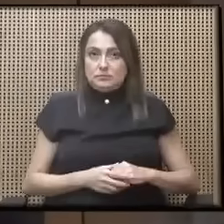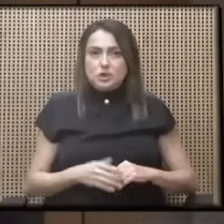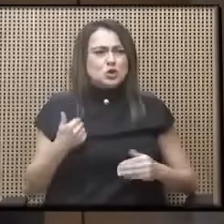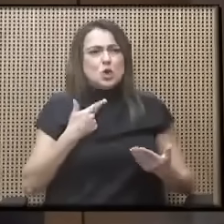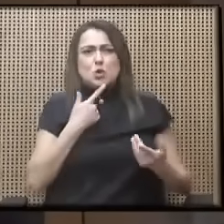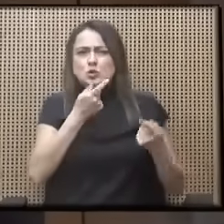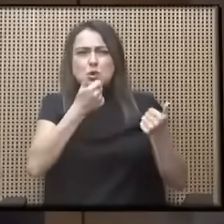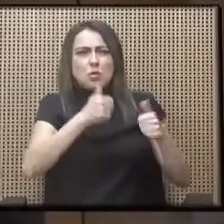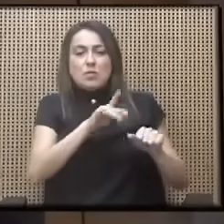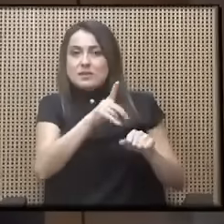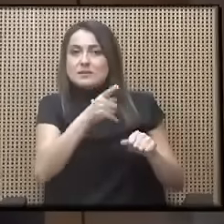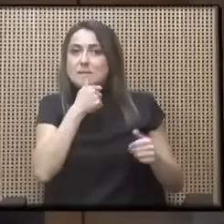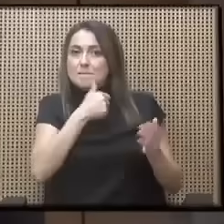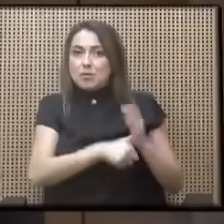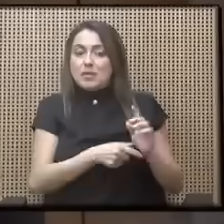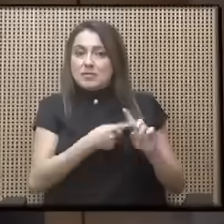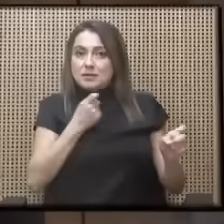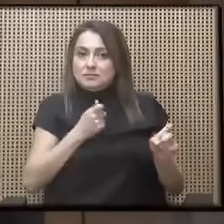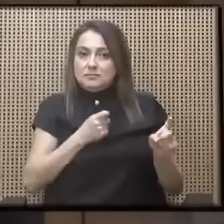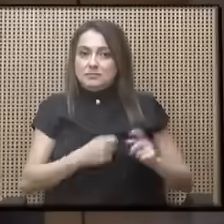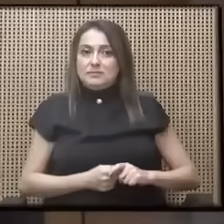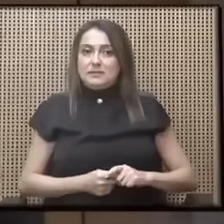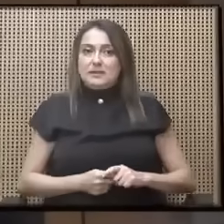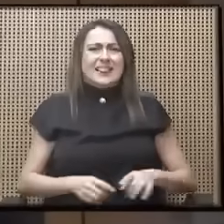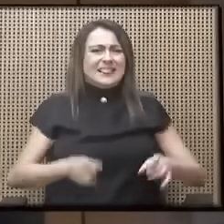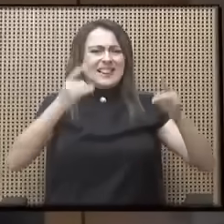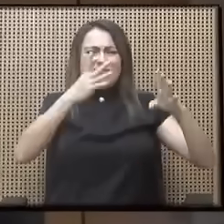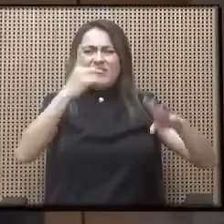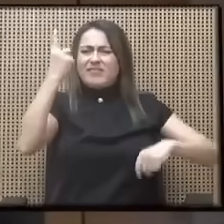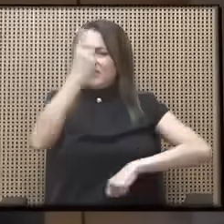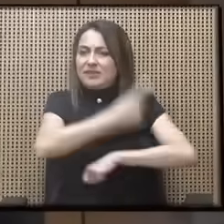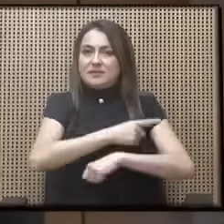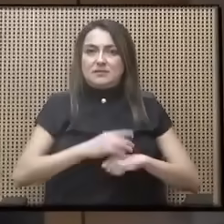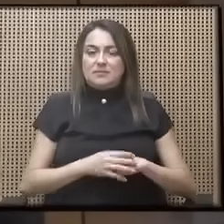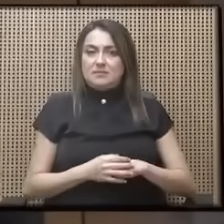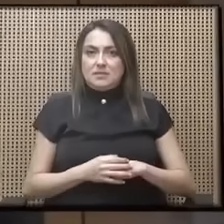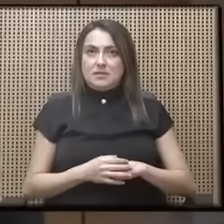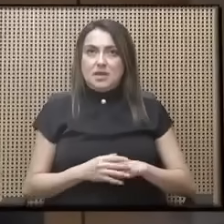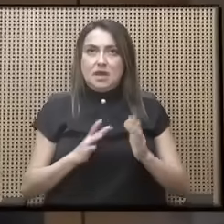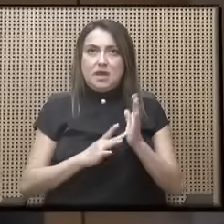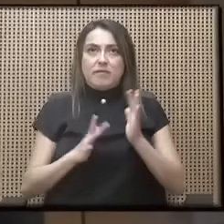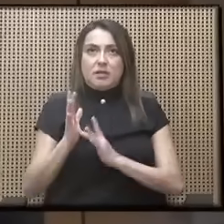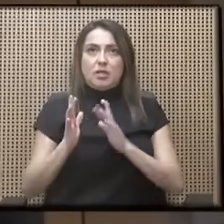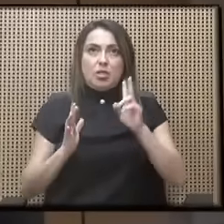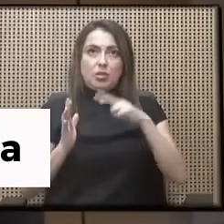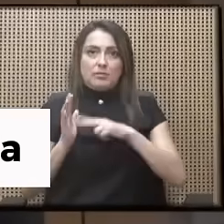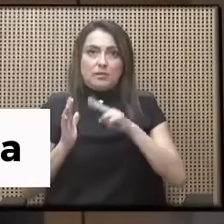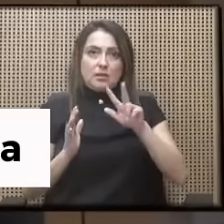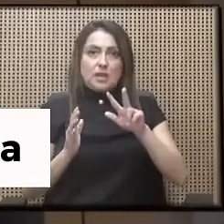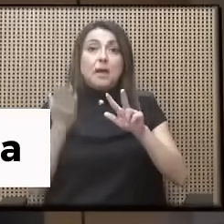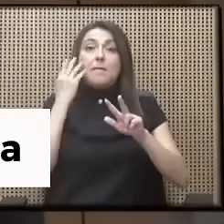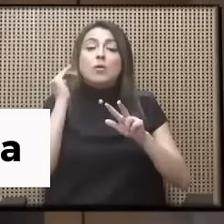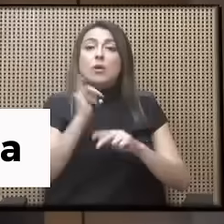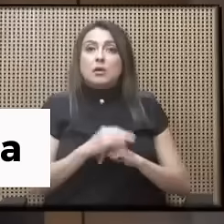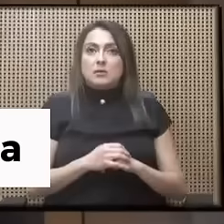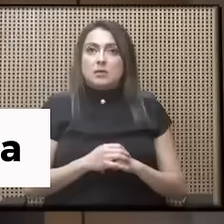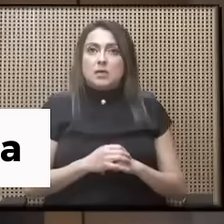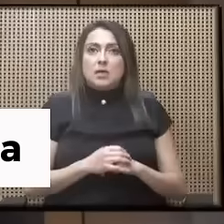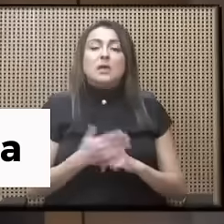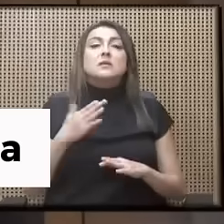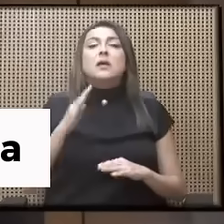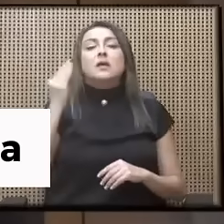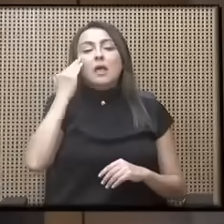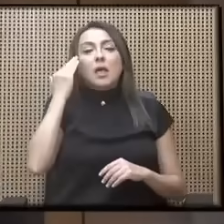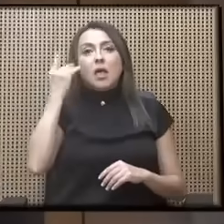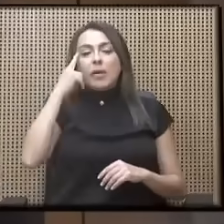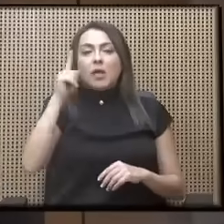discrepado de ese voto desde esa pésima fecha de abril del 2003. Por eso, a sabiendas de